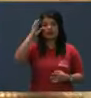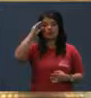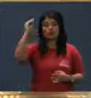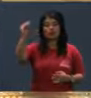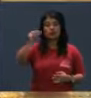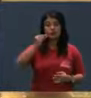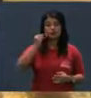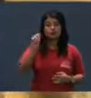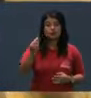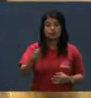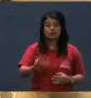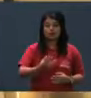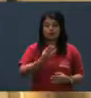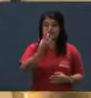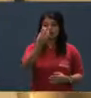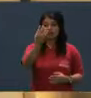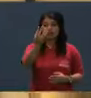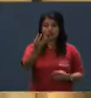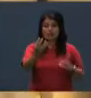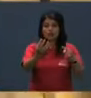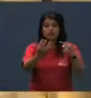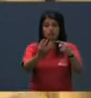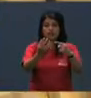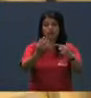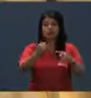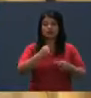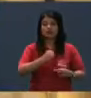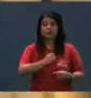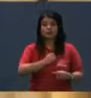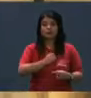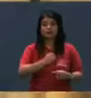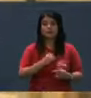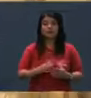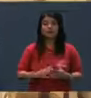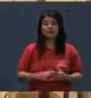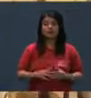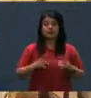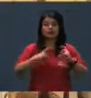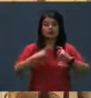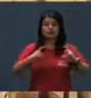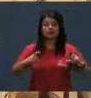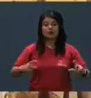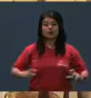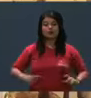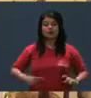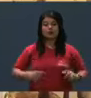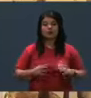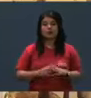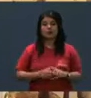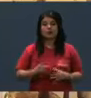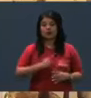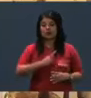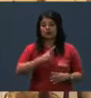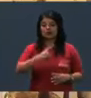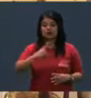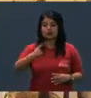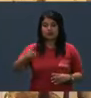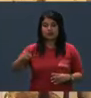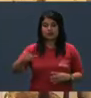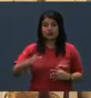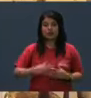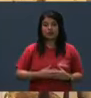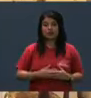porque esto es mi cuerpo, que será